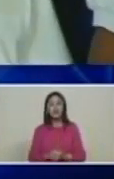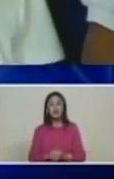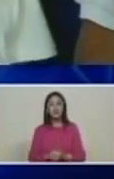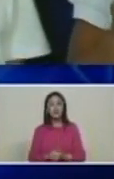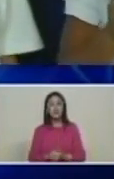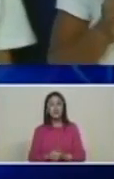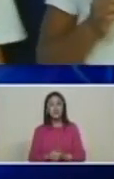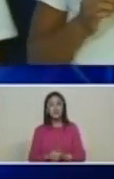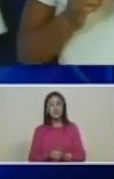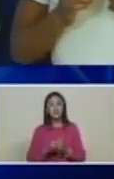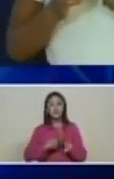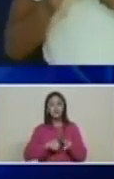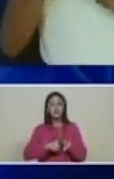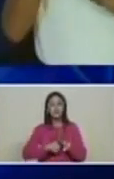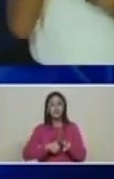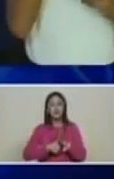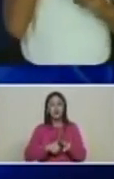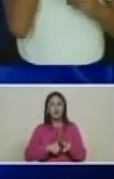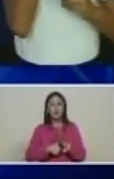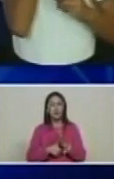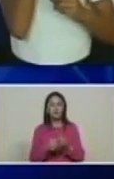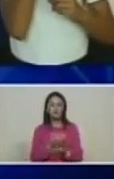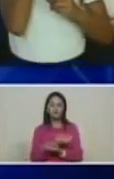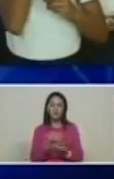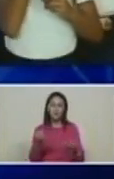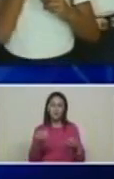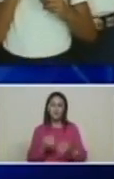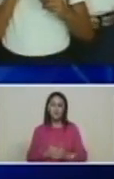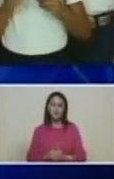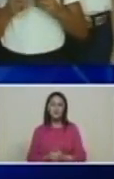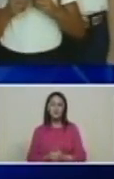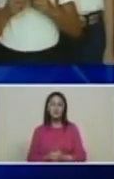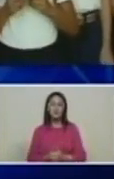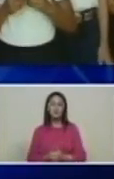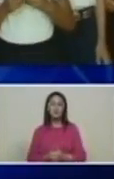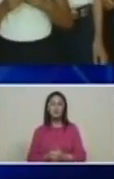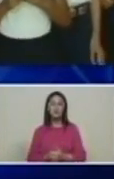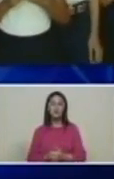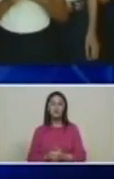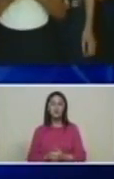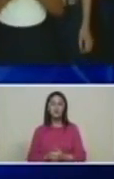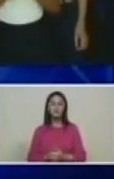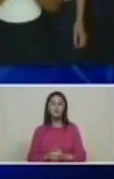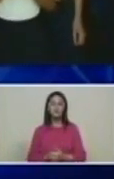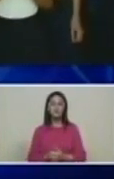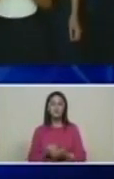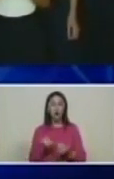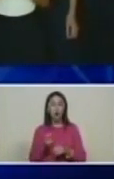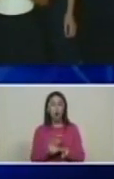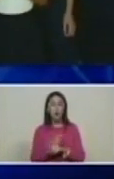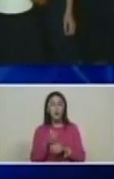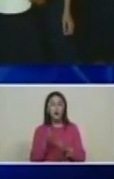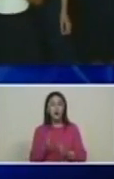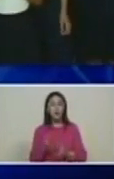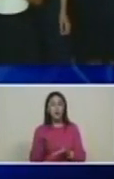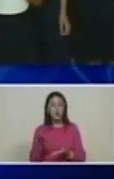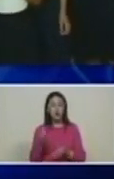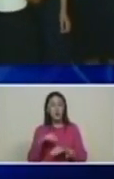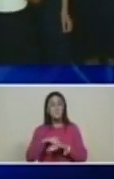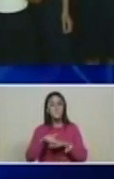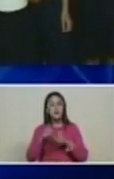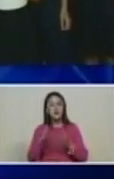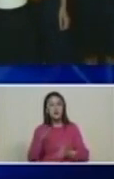cédula de identidad. ¡Excelente! Ahora, yo quisiera, gobernador, compañera ministra